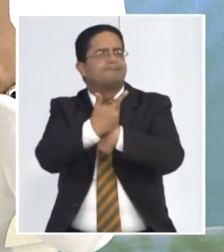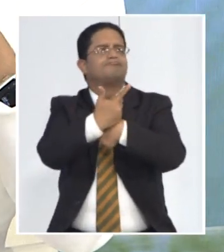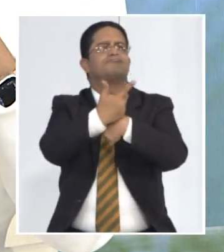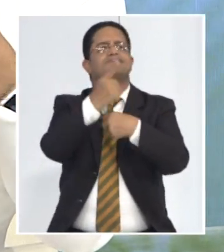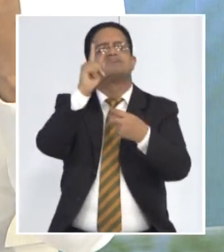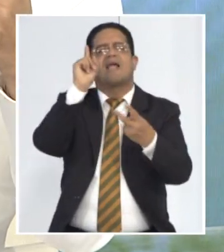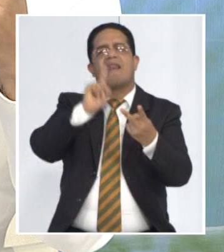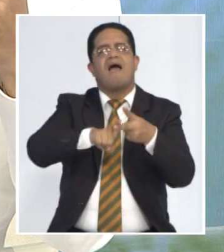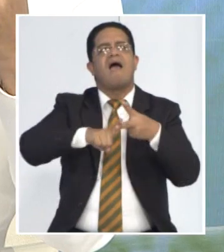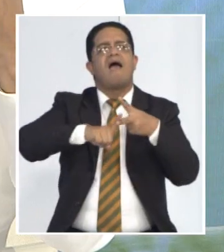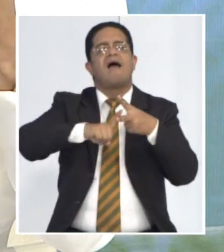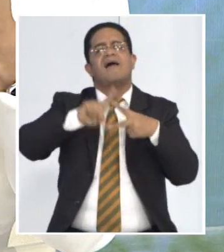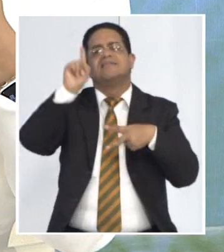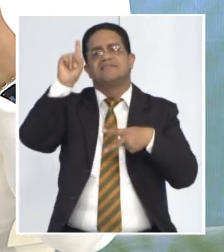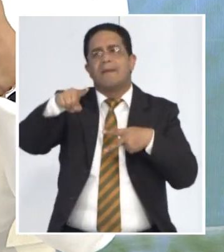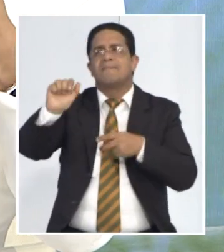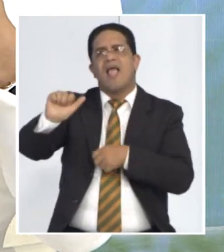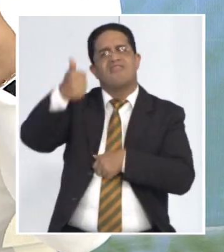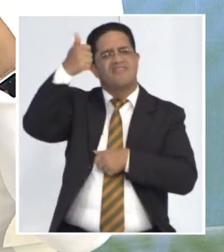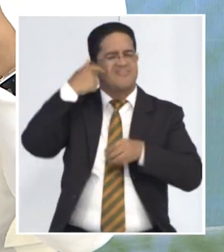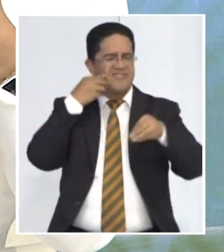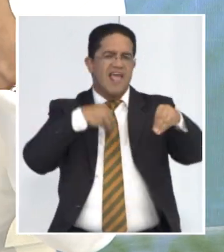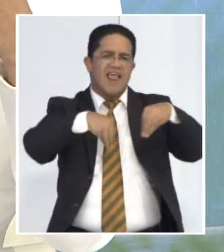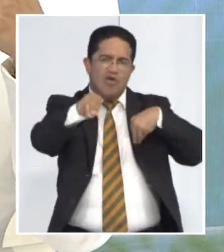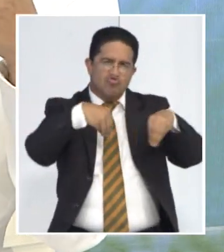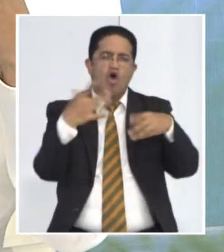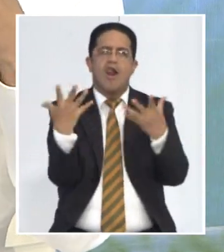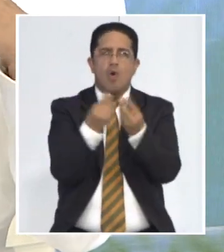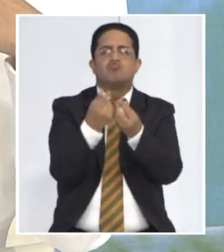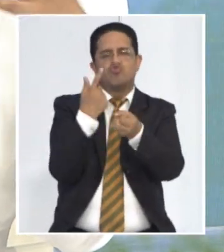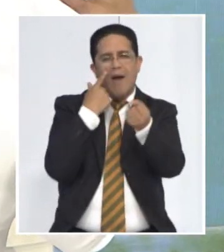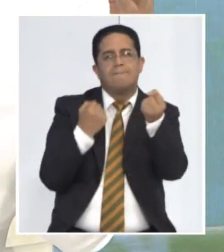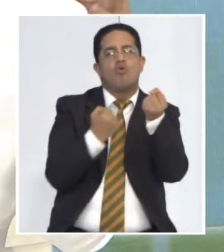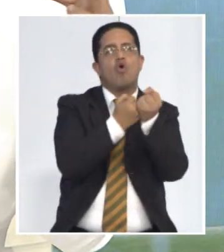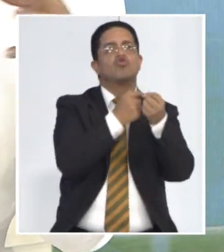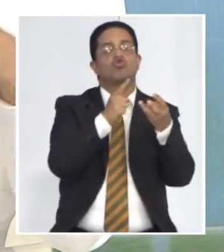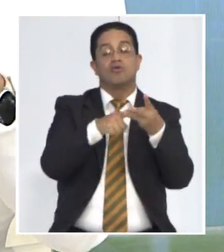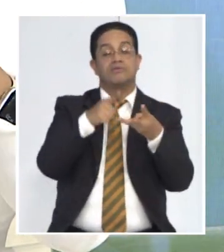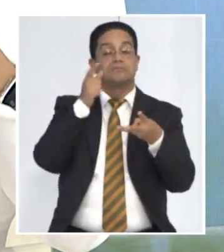los camarógrafos como a nuestro director Víctor, que está allí con nosotros, a nuestros